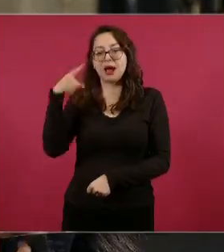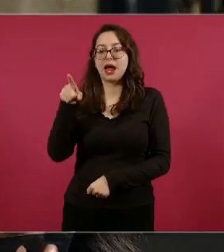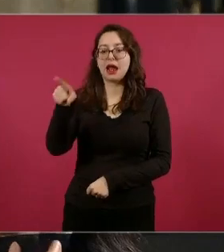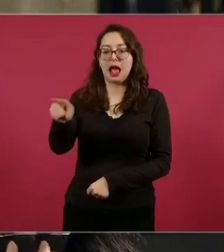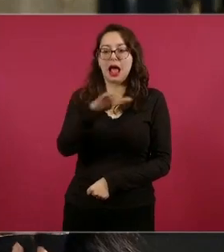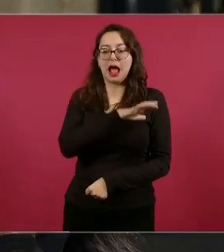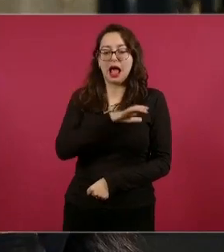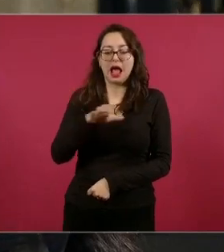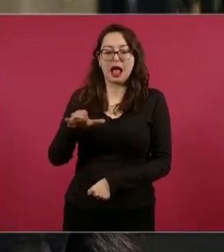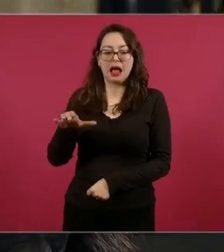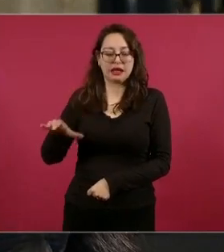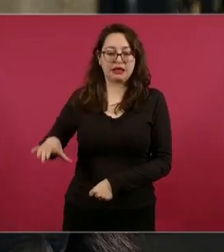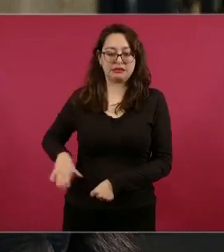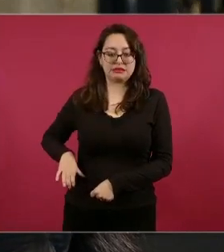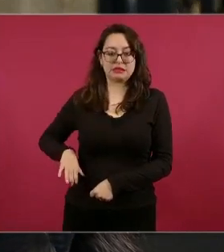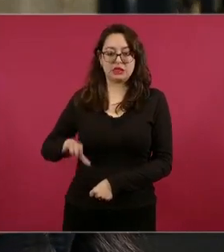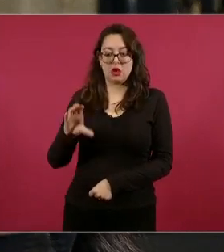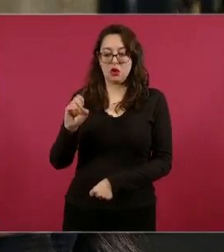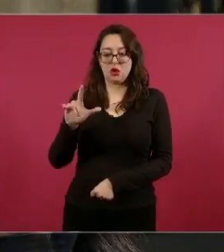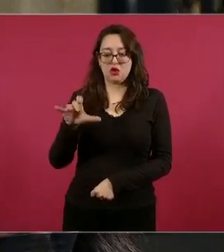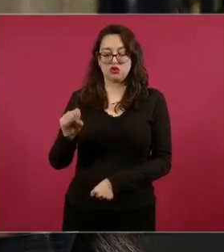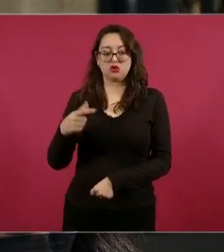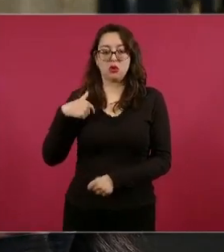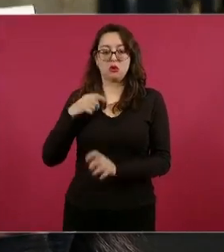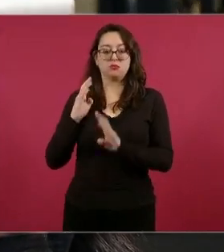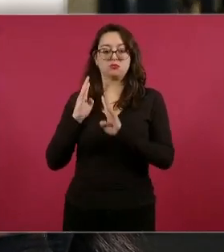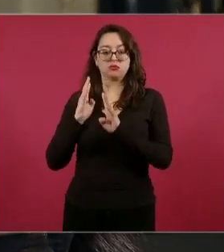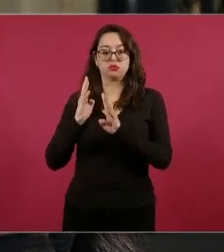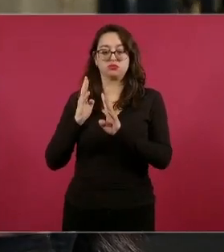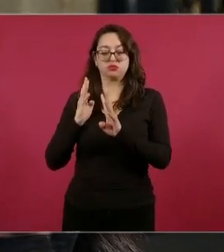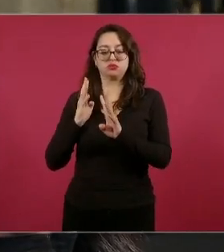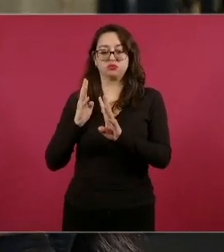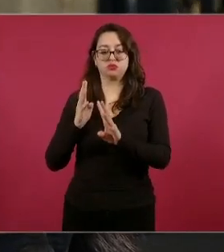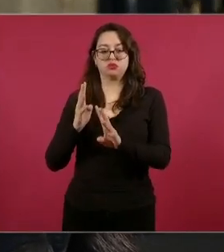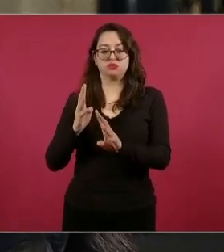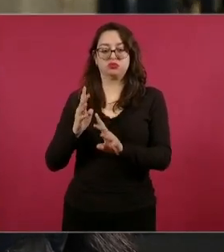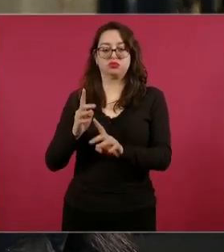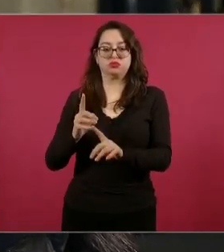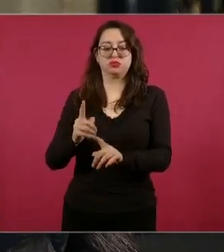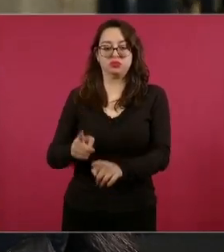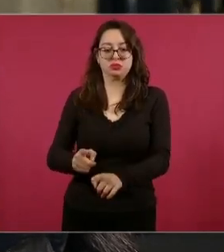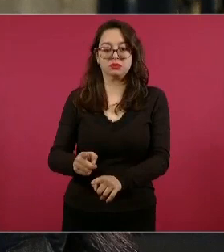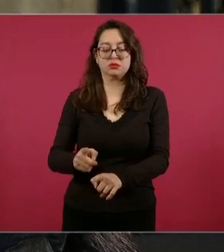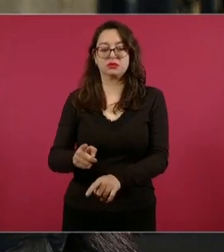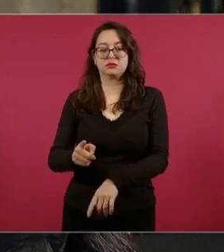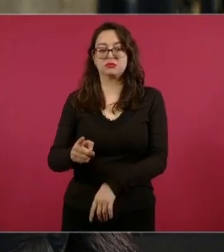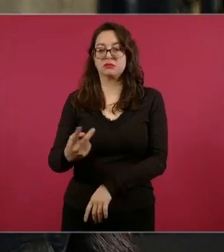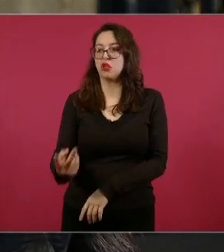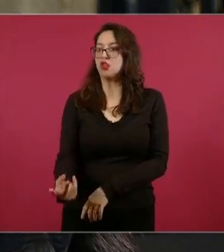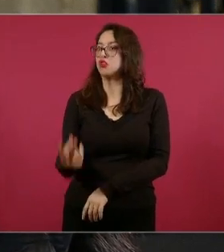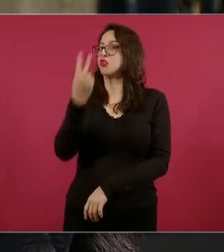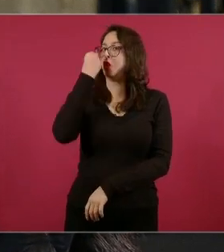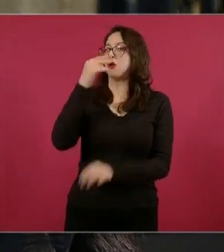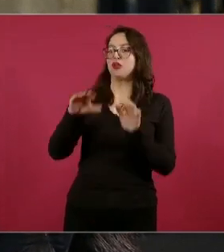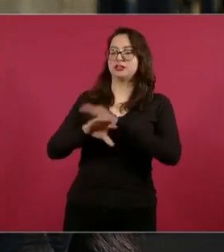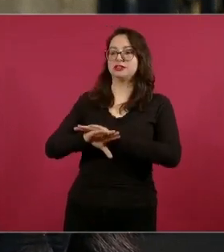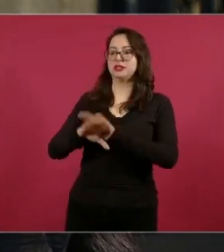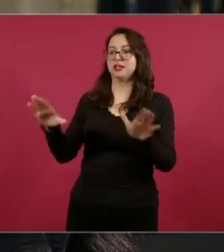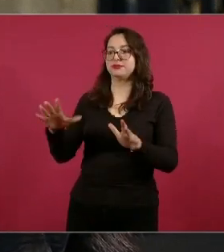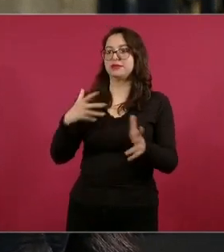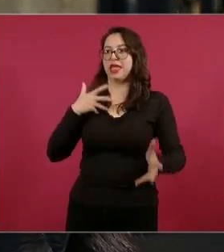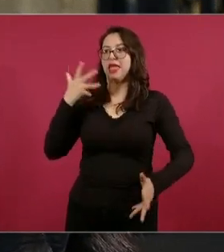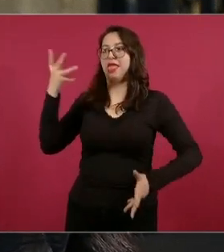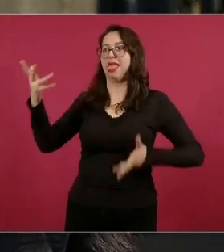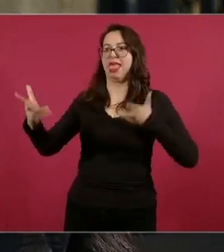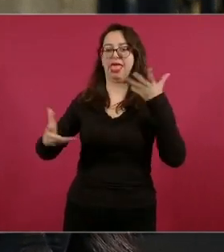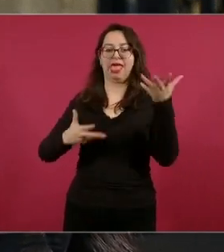fui avanzando y a la hora que ya me tocaba ingresar de película, pues me detuvo y me dijo que ya no, que ya hasta ahí eran los